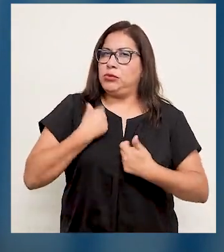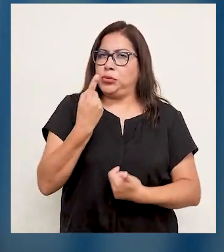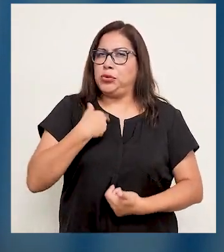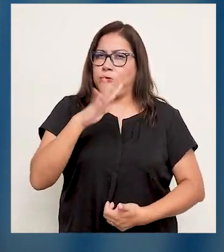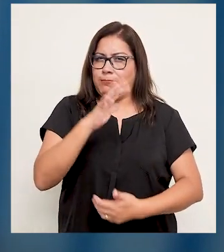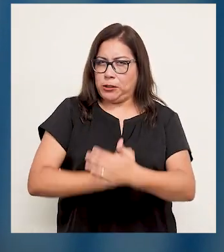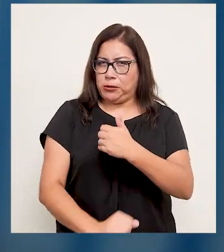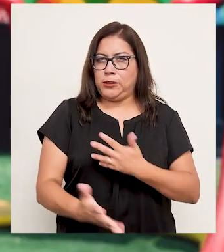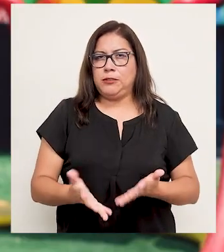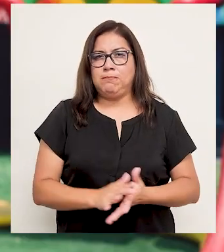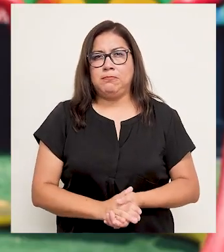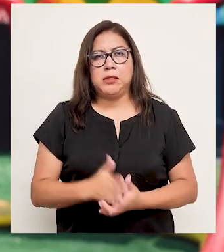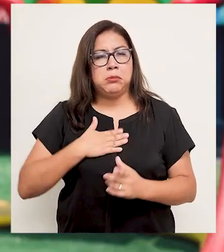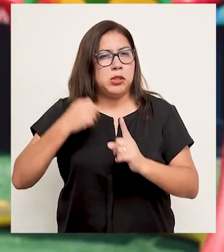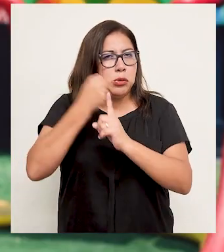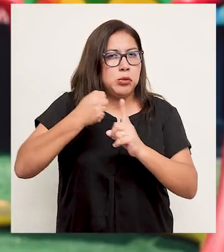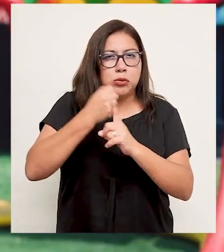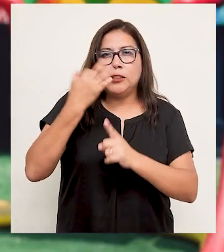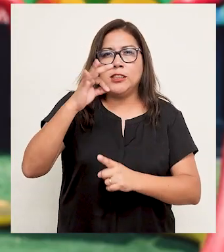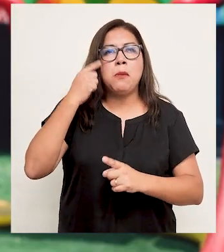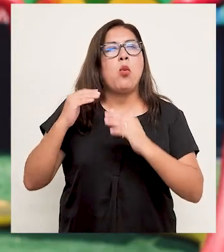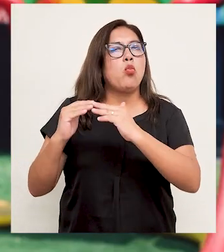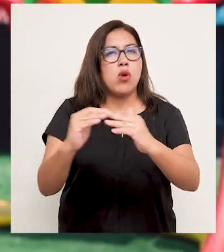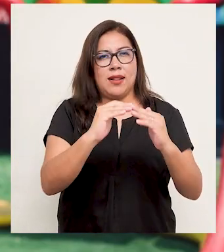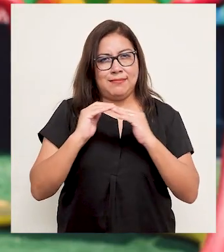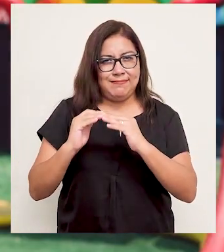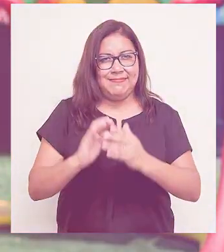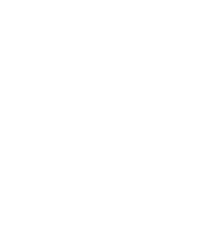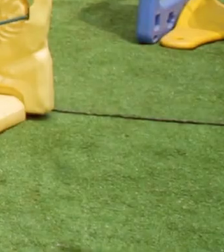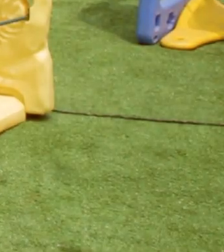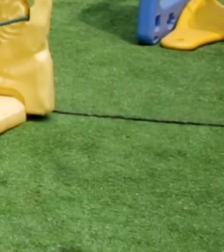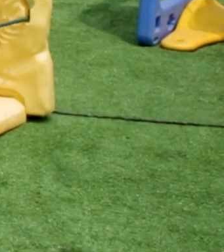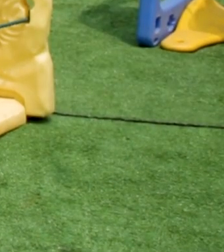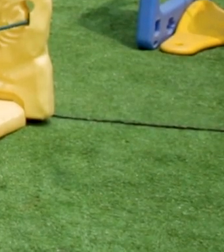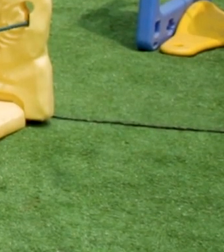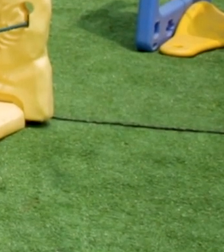sola, yo y mis 5 hijos. Mi lucha va a ser siempre para todos por igual.